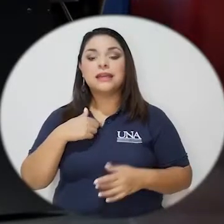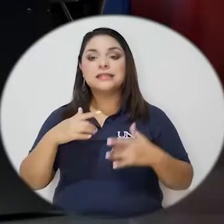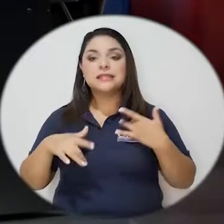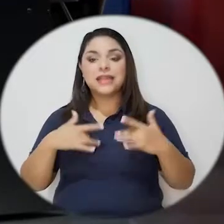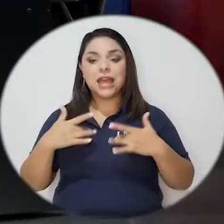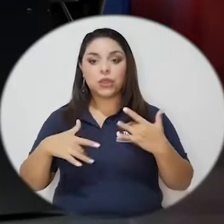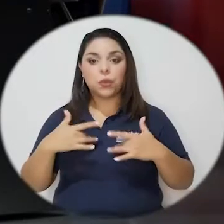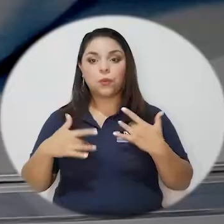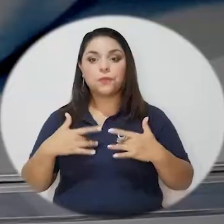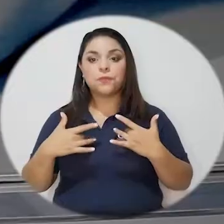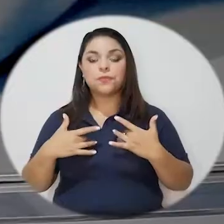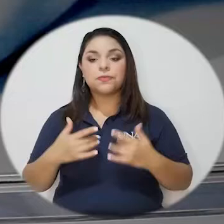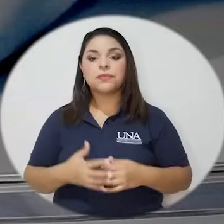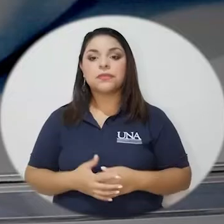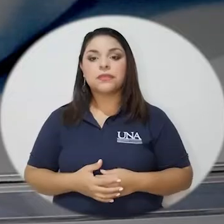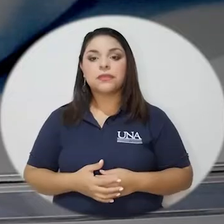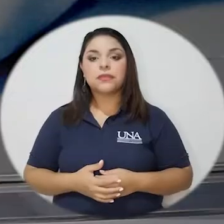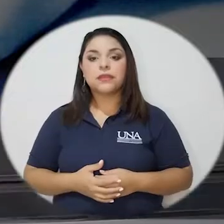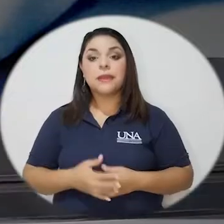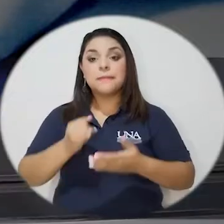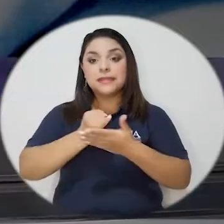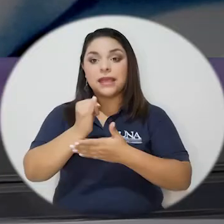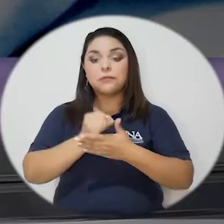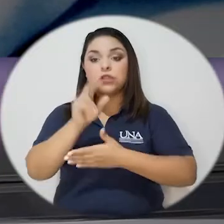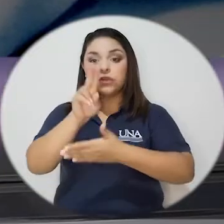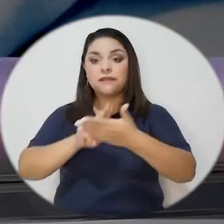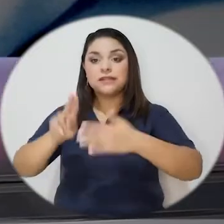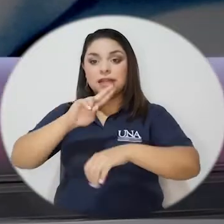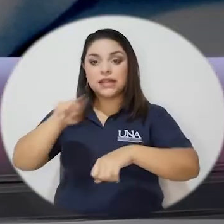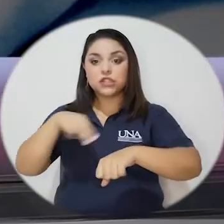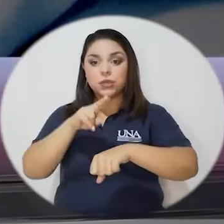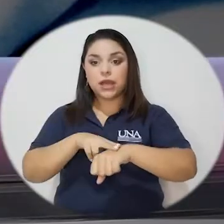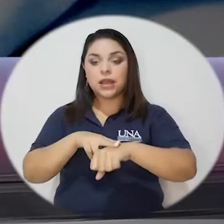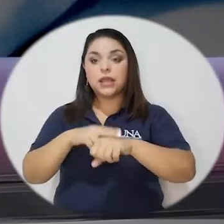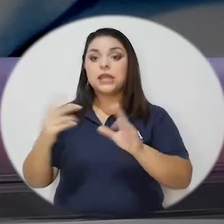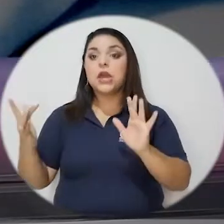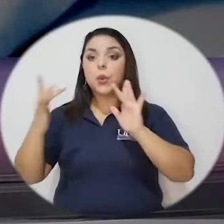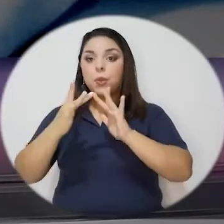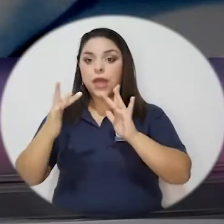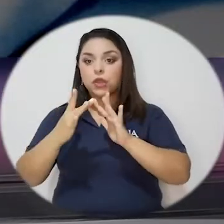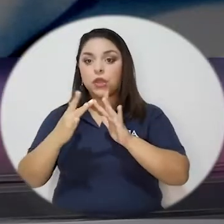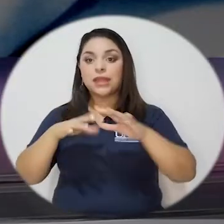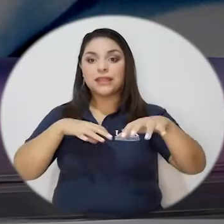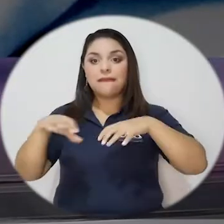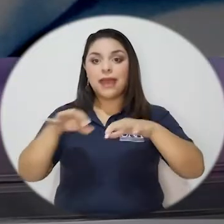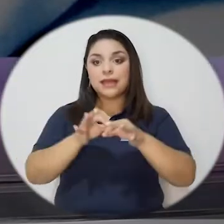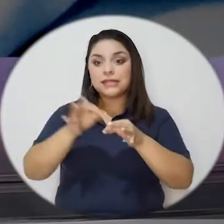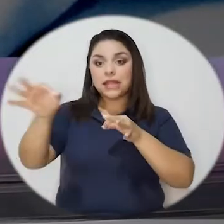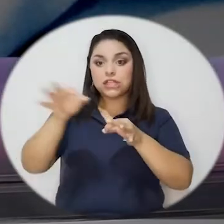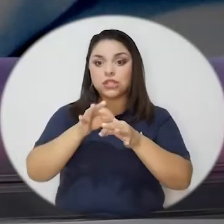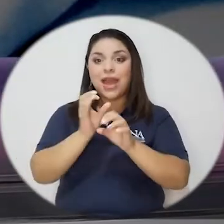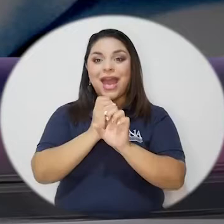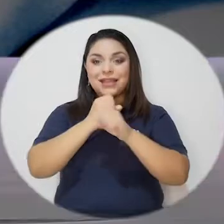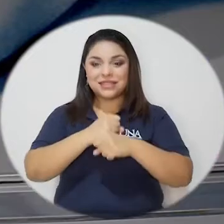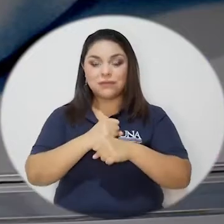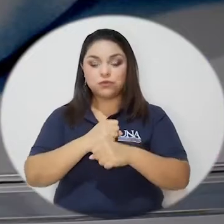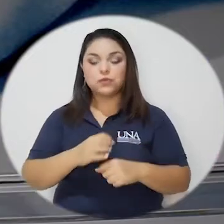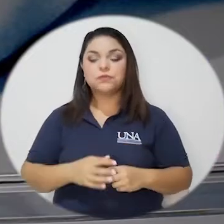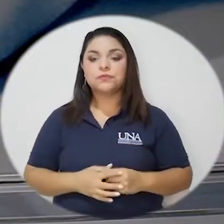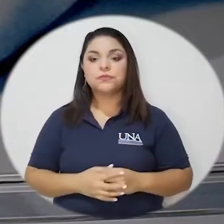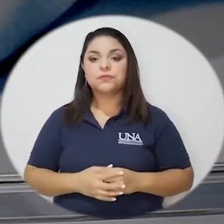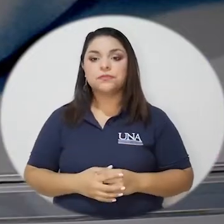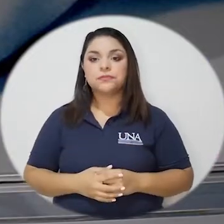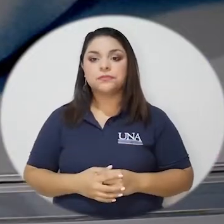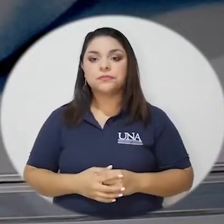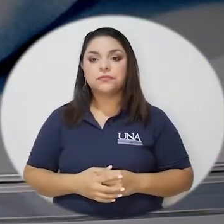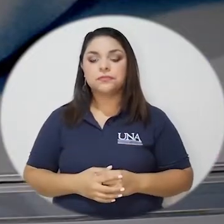digamos, con lo que hemos investigado en la Universidad Nacional y por el contacto que tenemos, por actividades de extensión que hacemos con este tema de economía